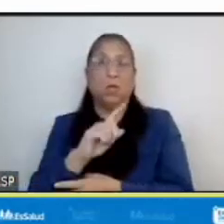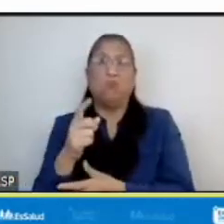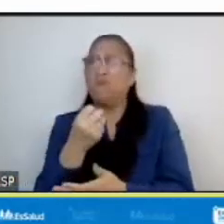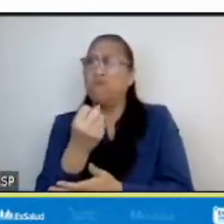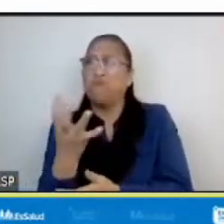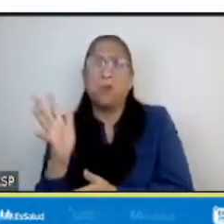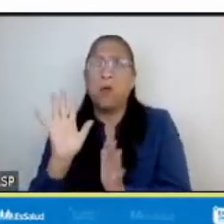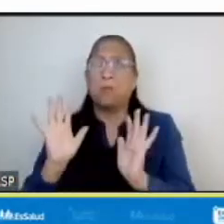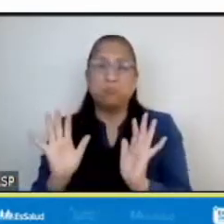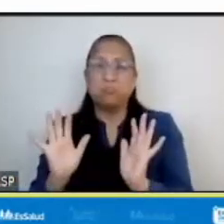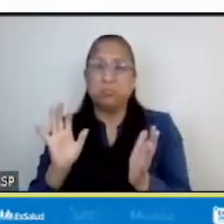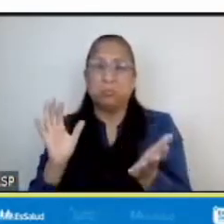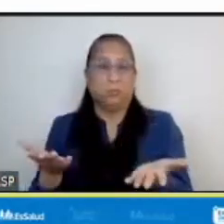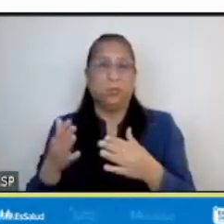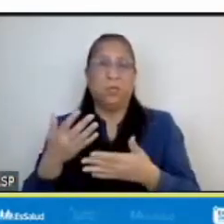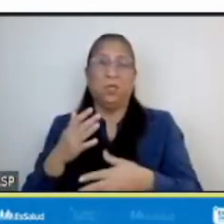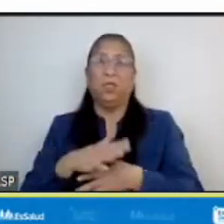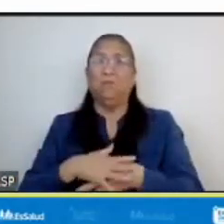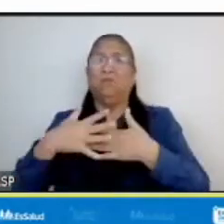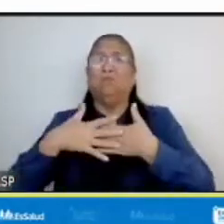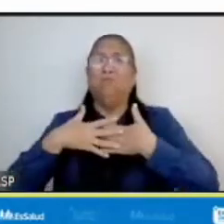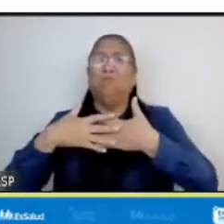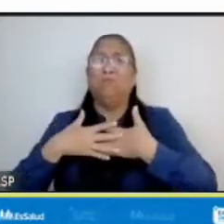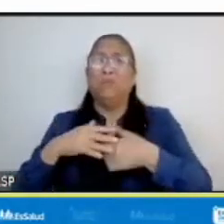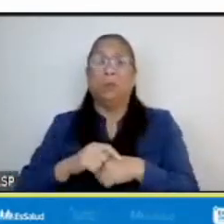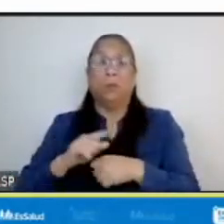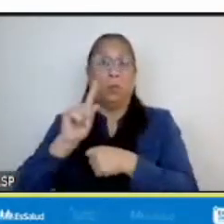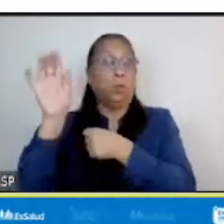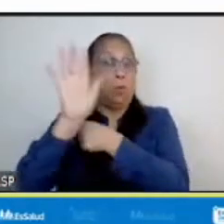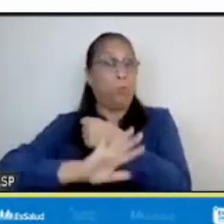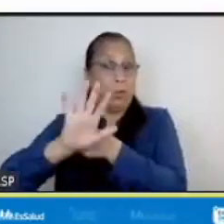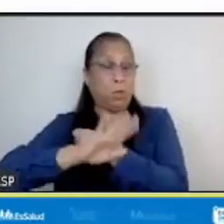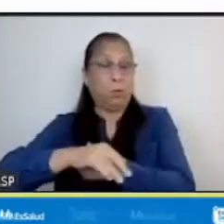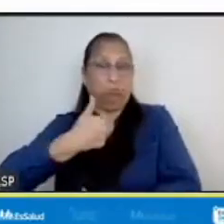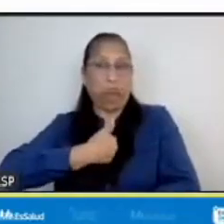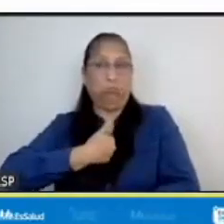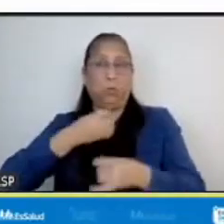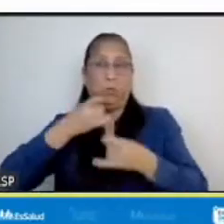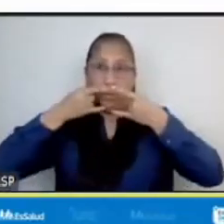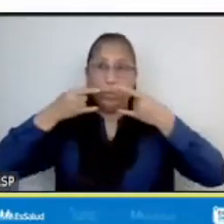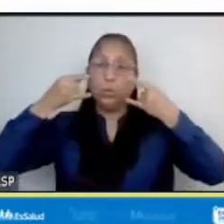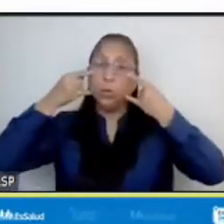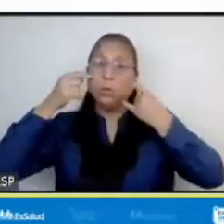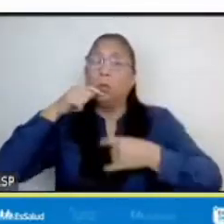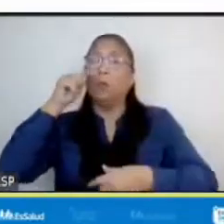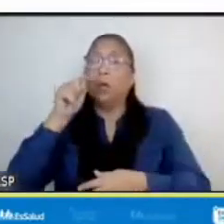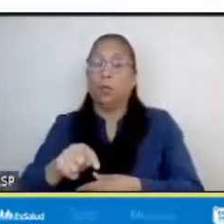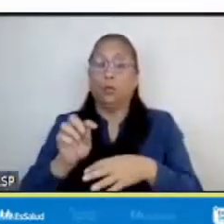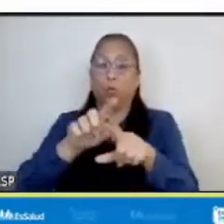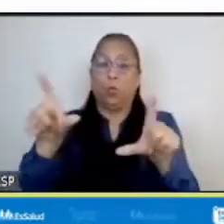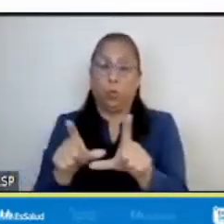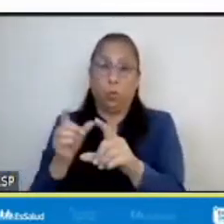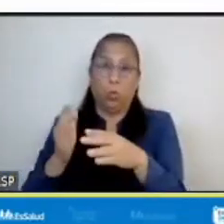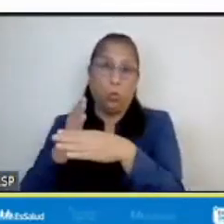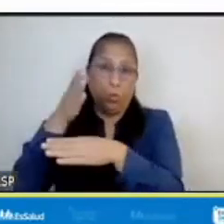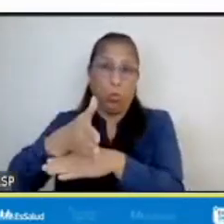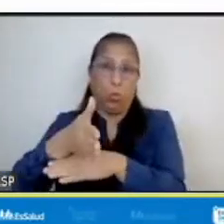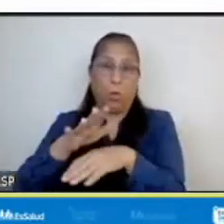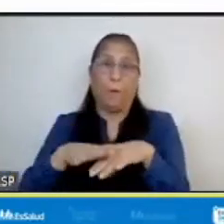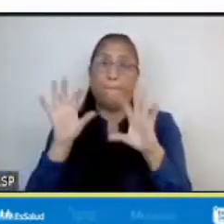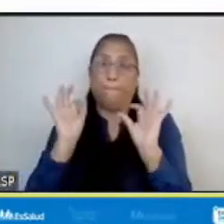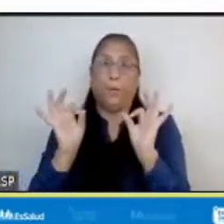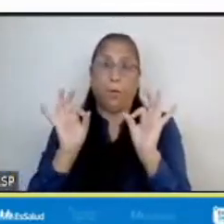cómodo. Entonces se puede entender que uno utilice, pero si uno quiere protegerse, la manera de protegerse es utilizar una de esas cuando esté lleno de un lugar, entre comillas, peligroso,